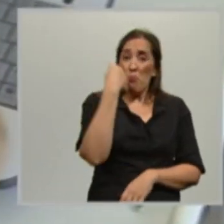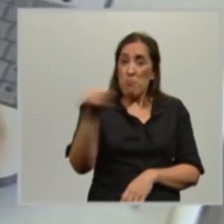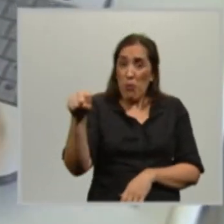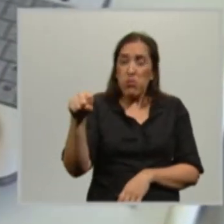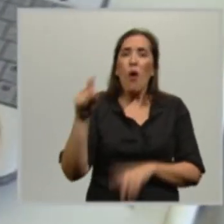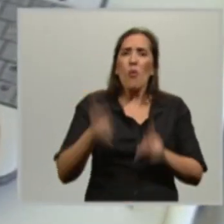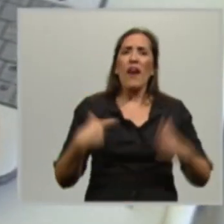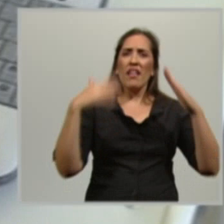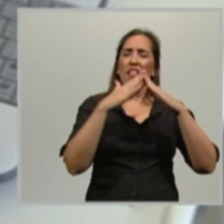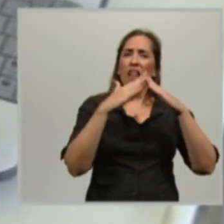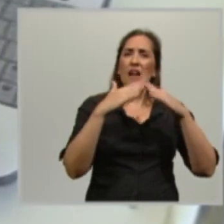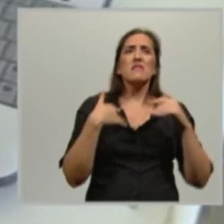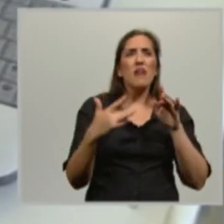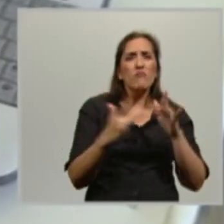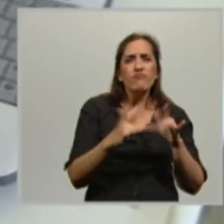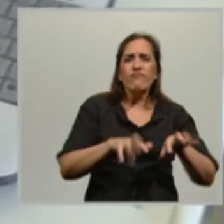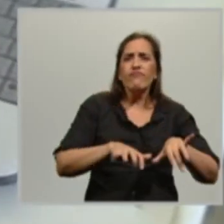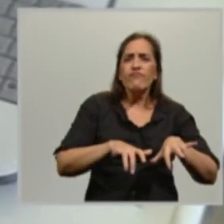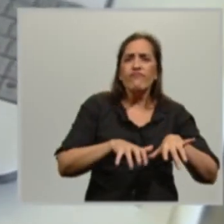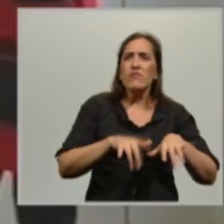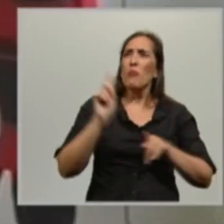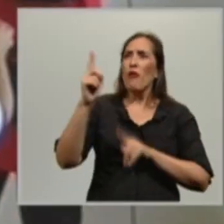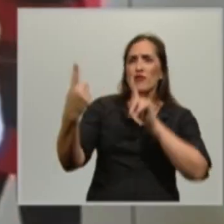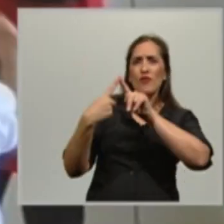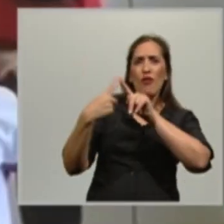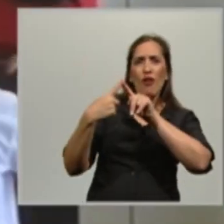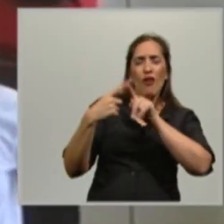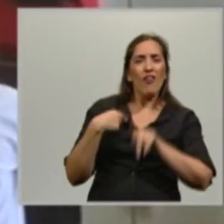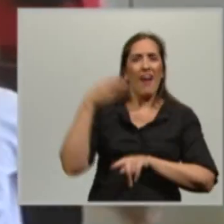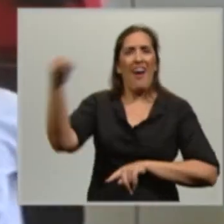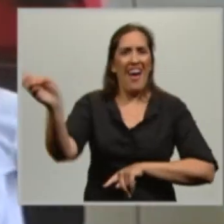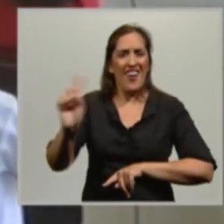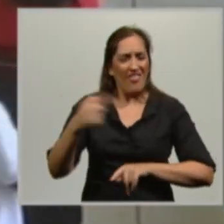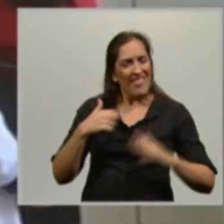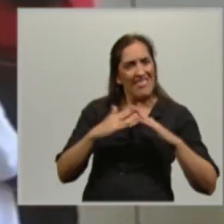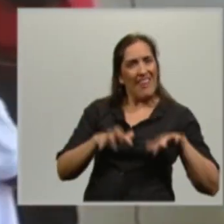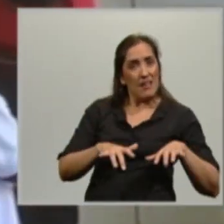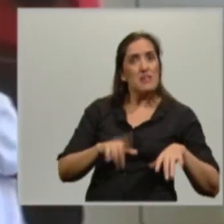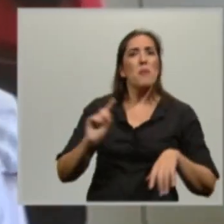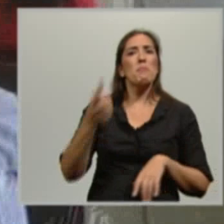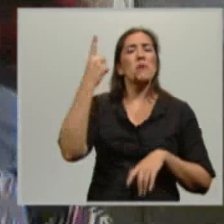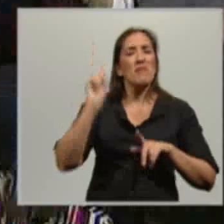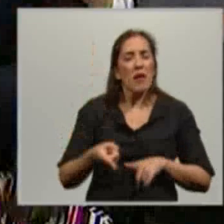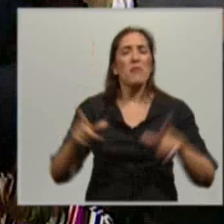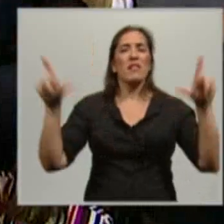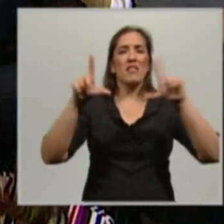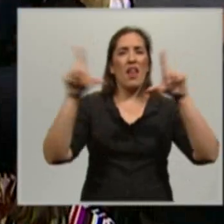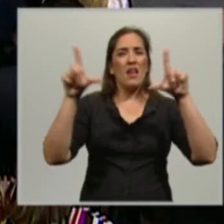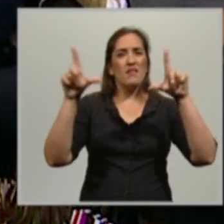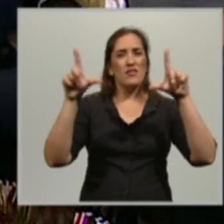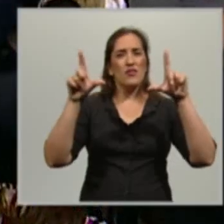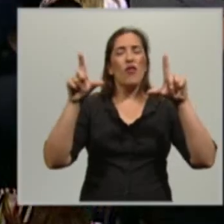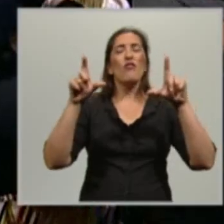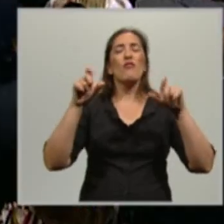su propia casa y se las va a dar el docente. También con la inauguración del primer canal público en la provincia